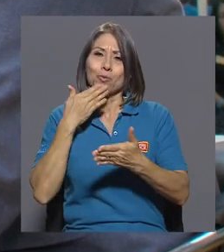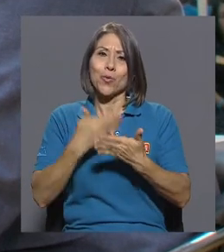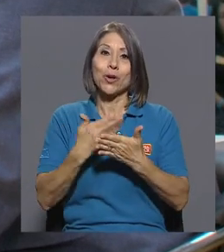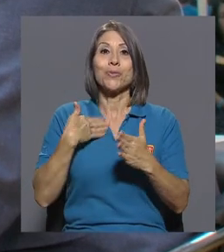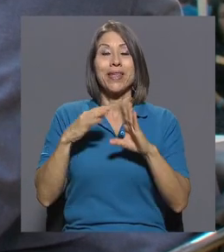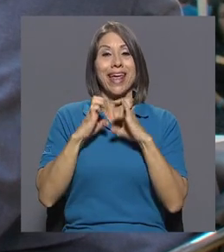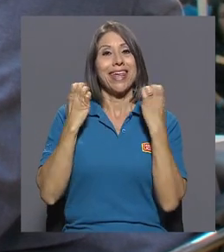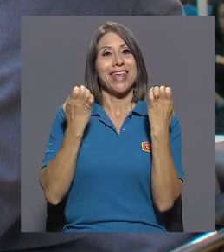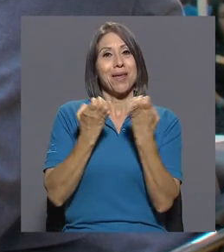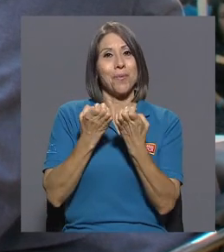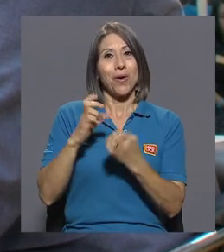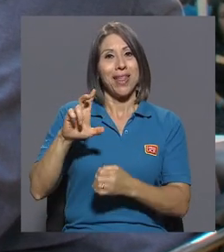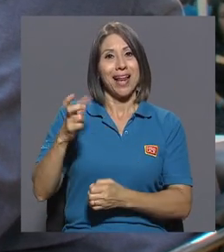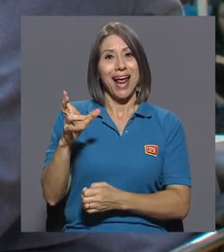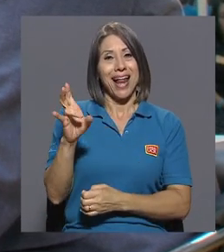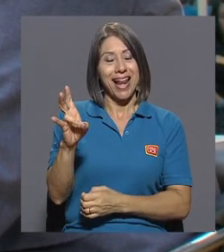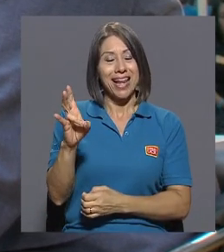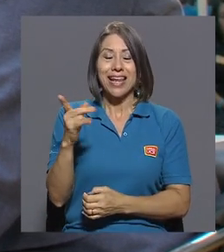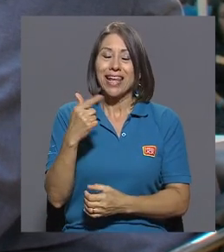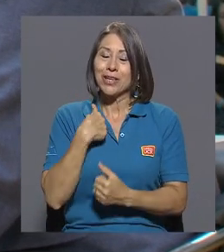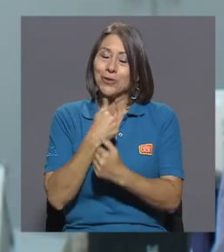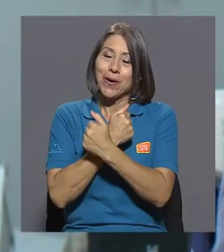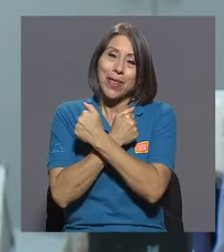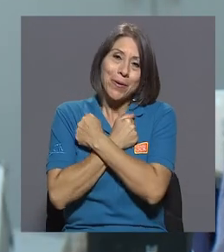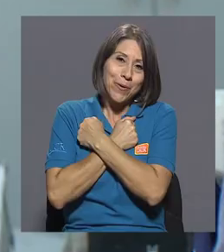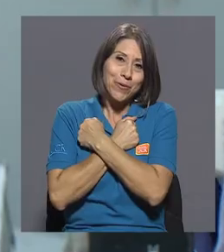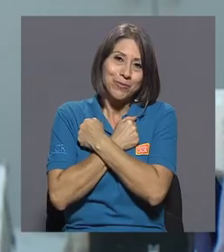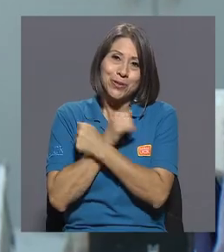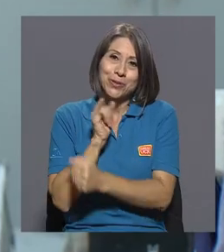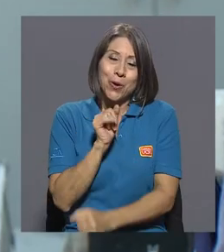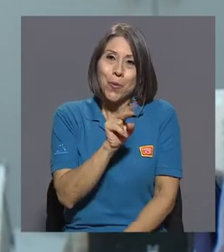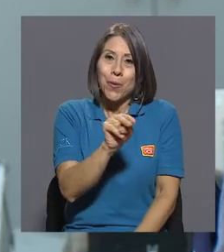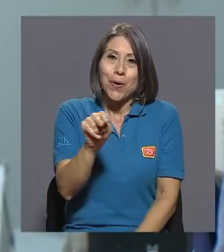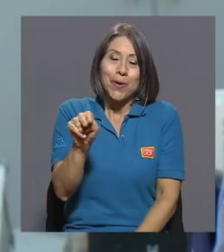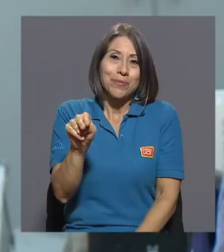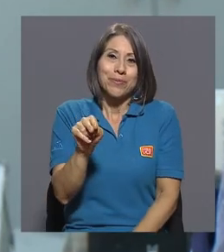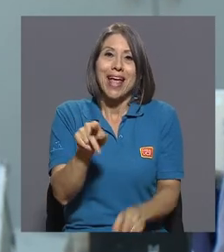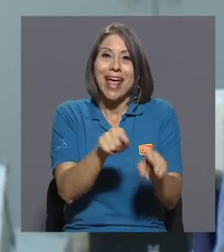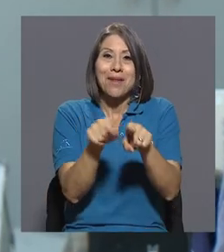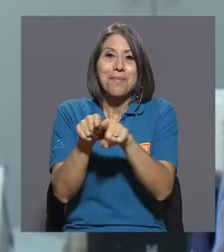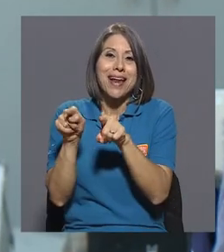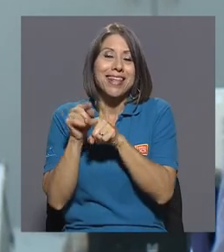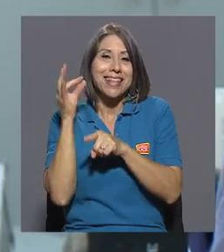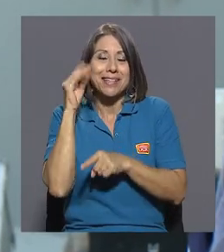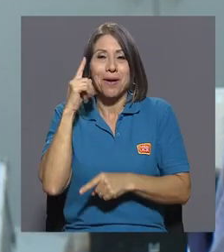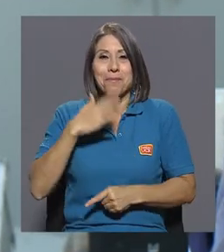maquilladoras que yo adoro, son todas como hermanitas para mí, entonces sí, tengo mucho amor.